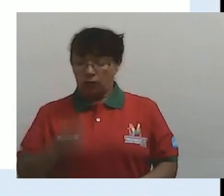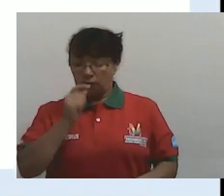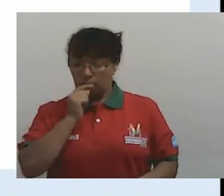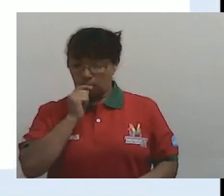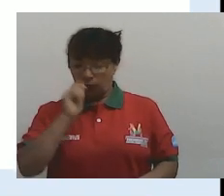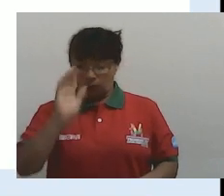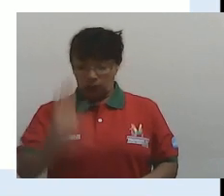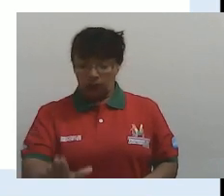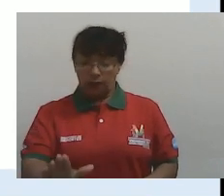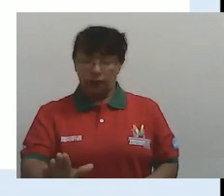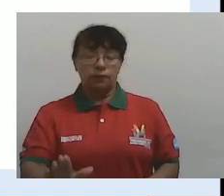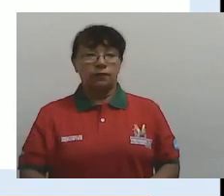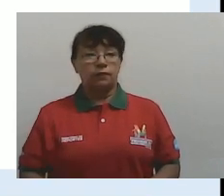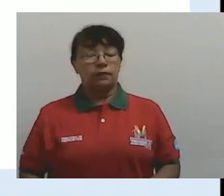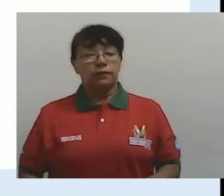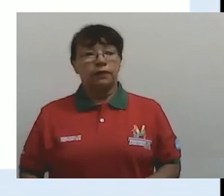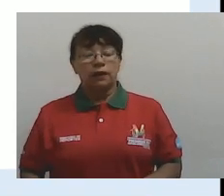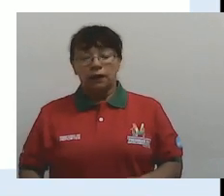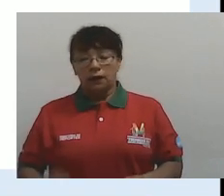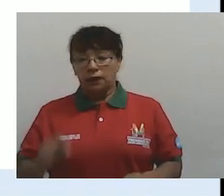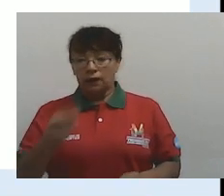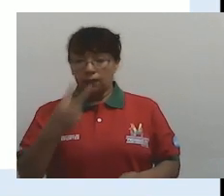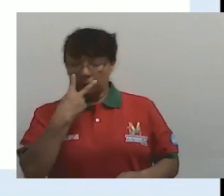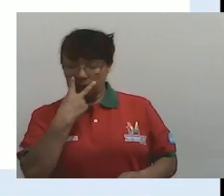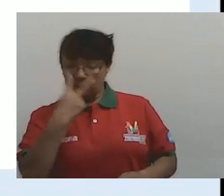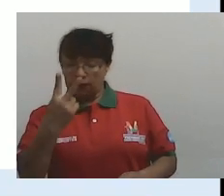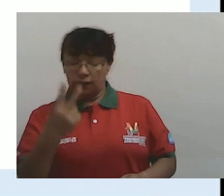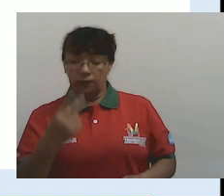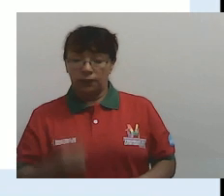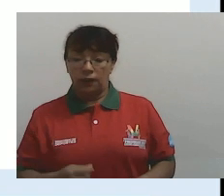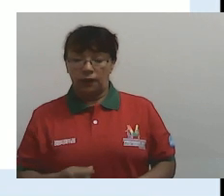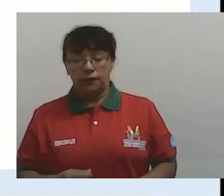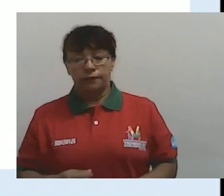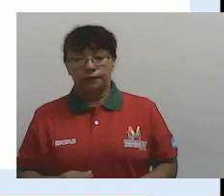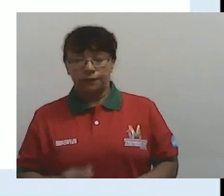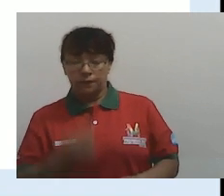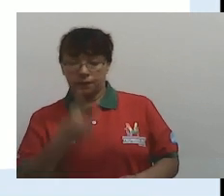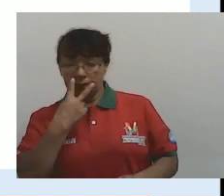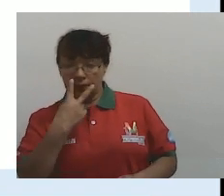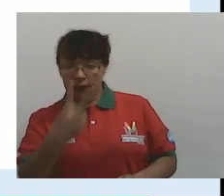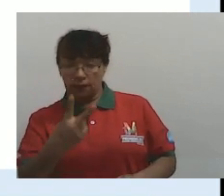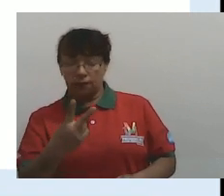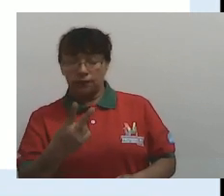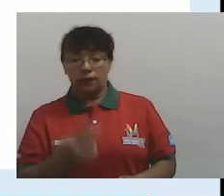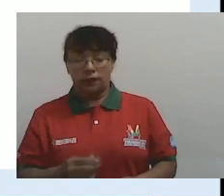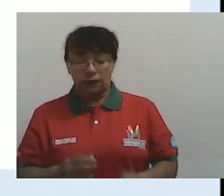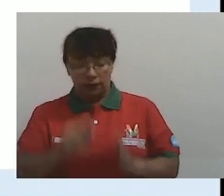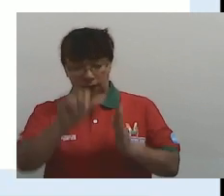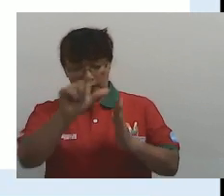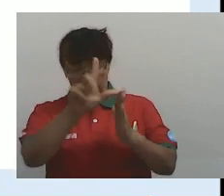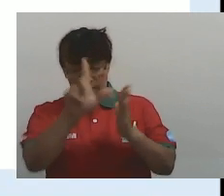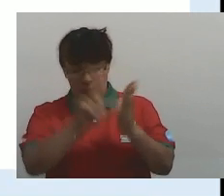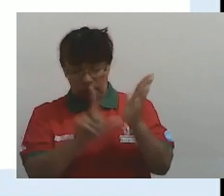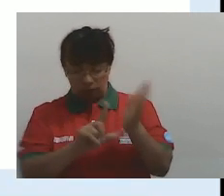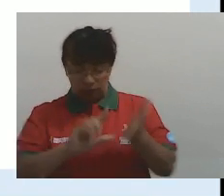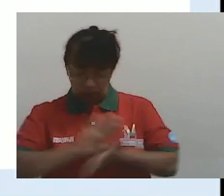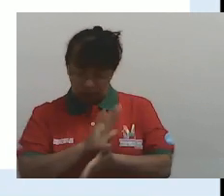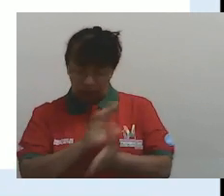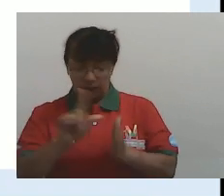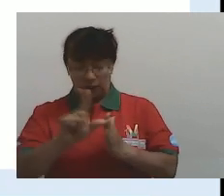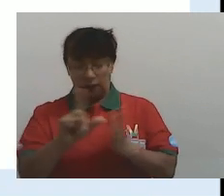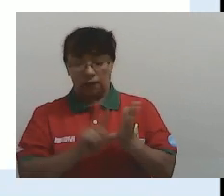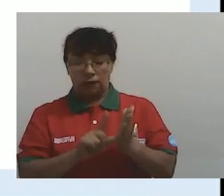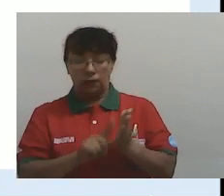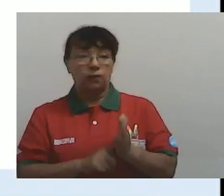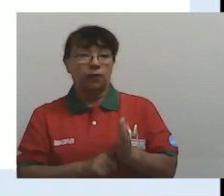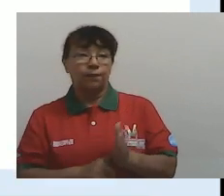compitiendo 2 equipos. Voy a tener un juez que llama a los deportistas y anota la planilla. Y voy a tener 2 jueces.